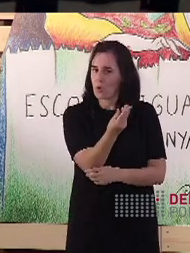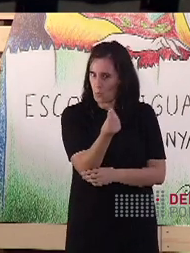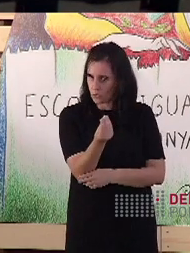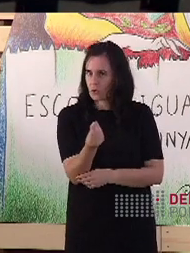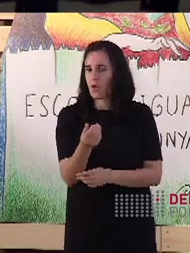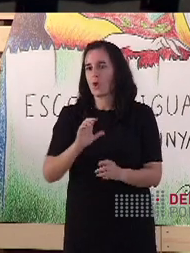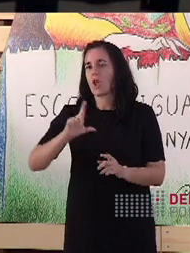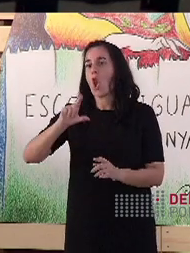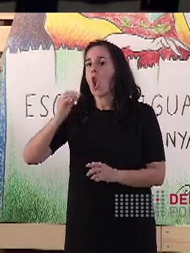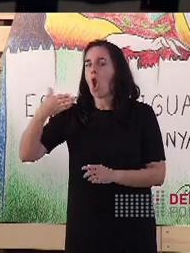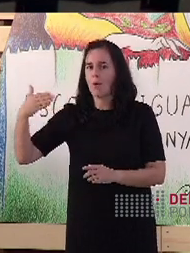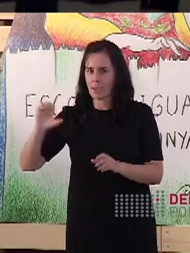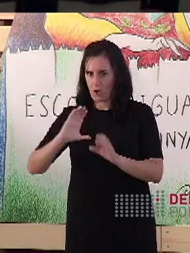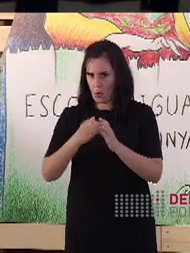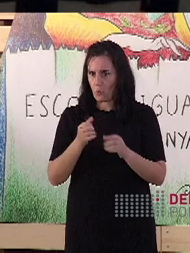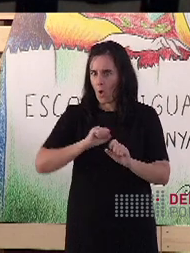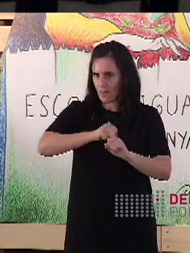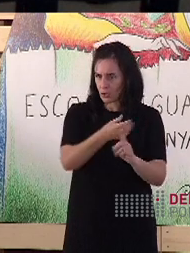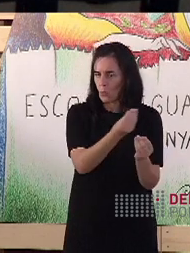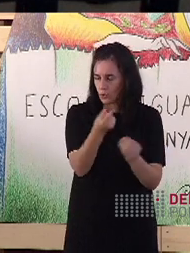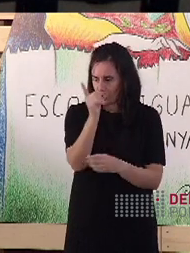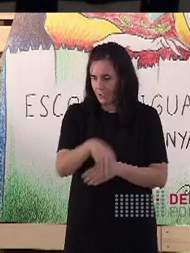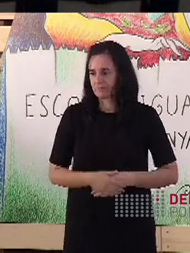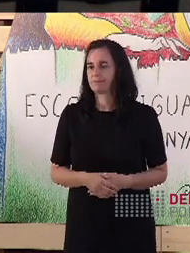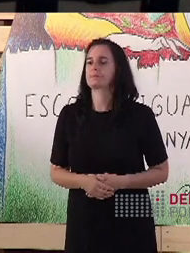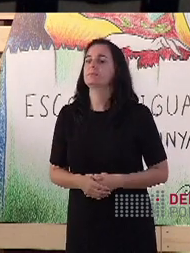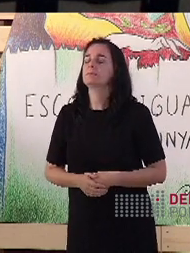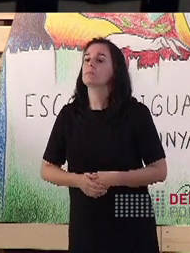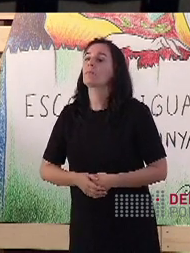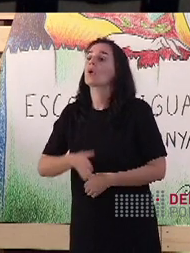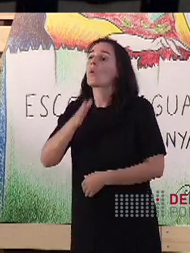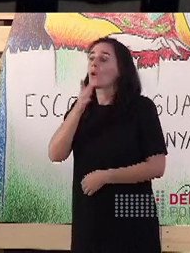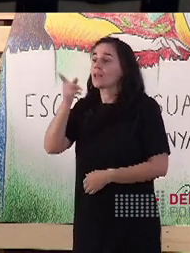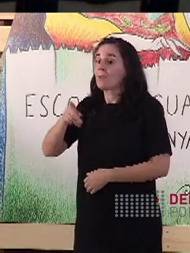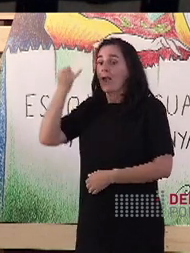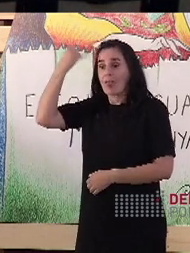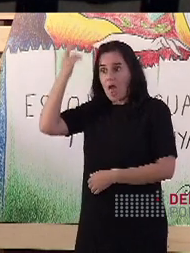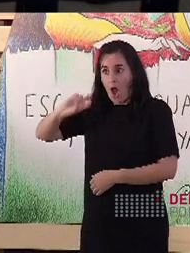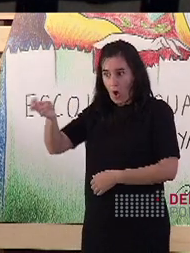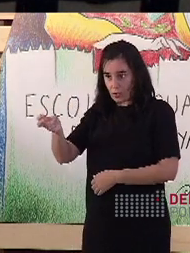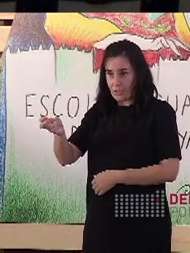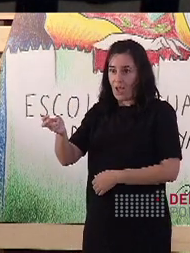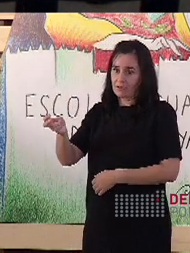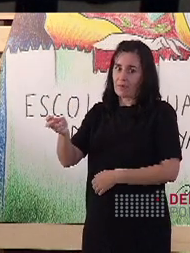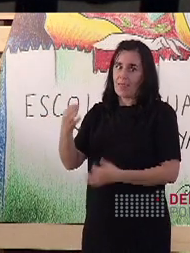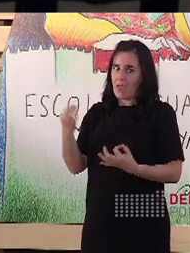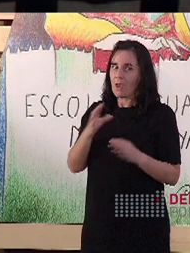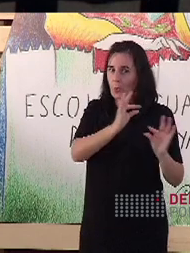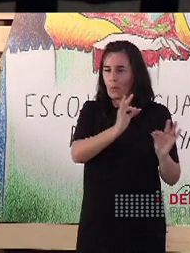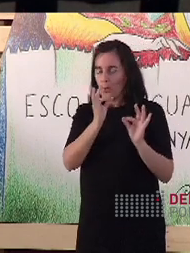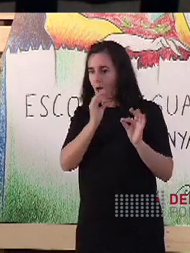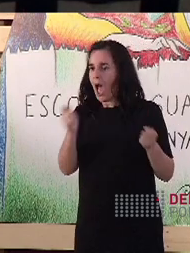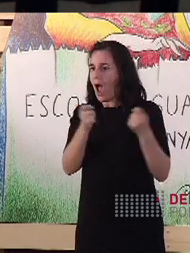detrás. Porque también hay que extraer otra idea de su propio anuncio, y es que